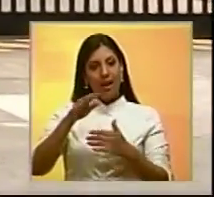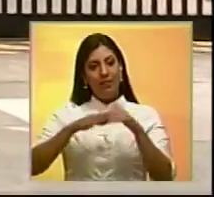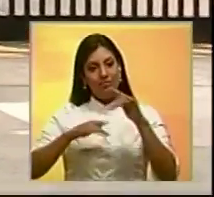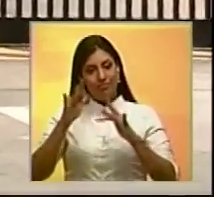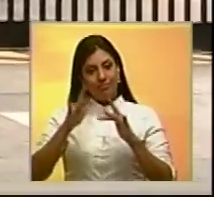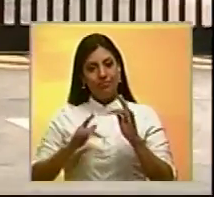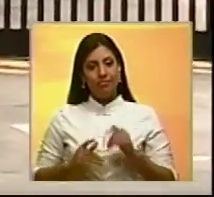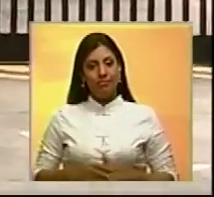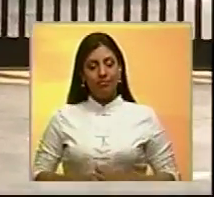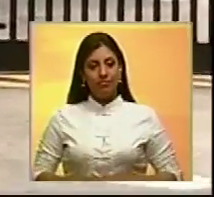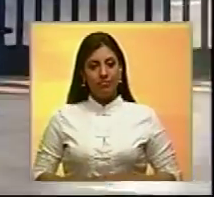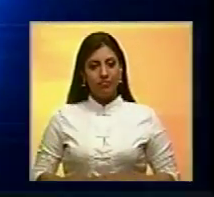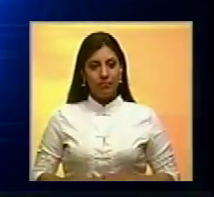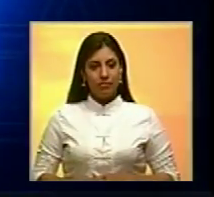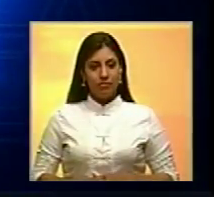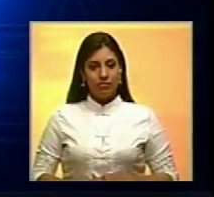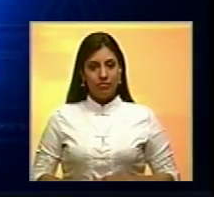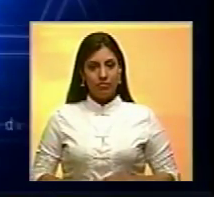actividad.